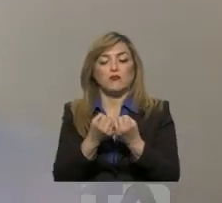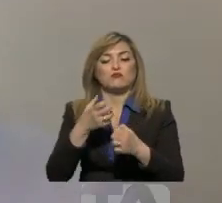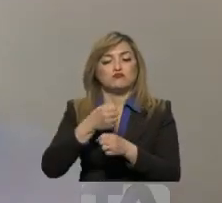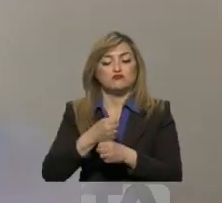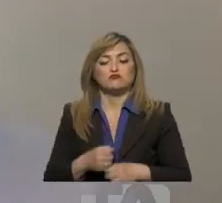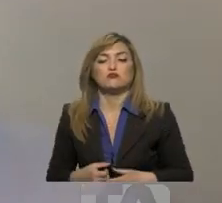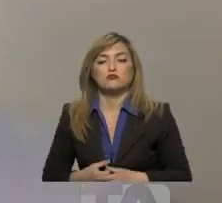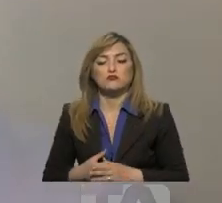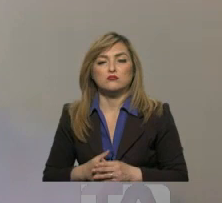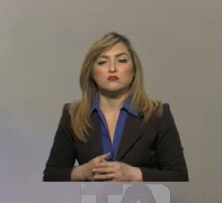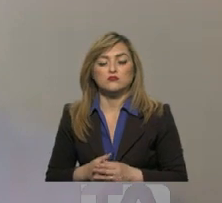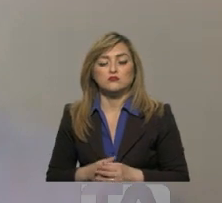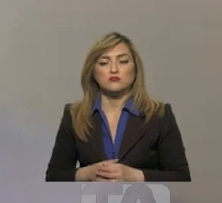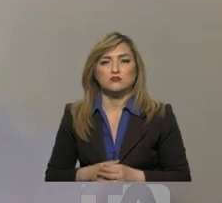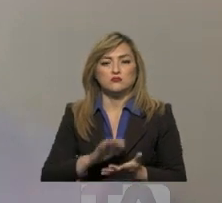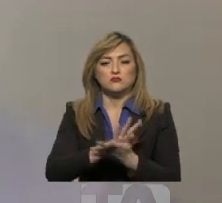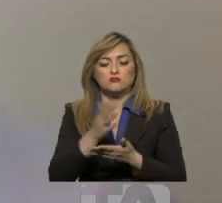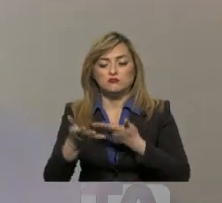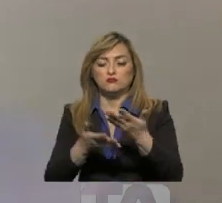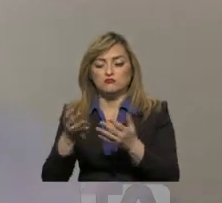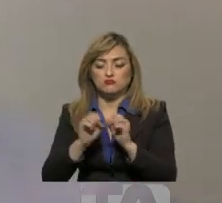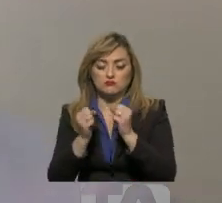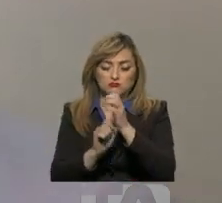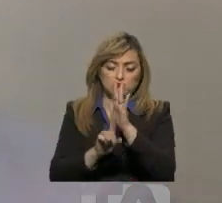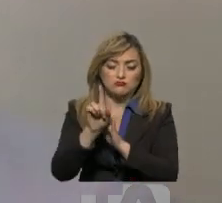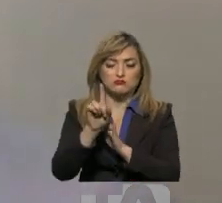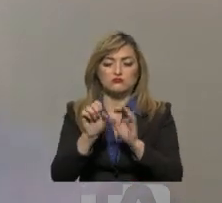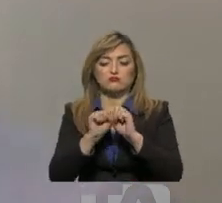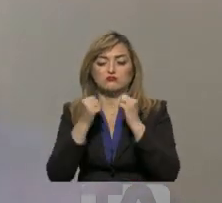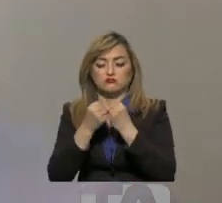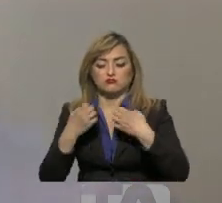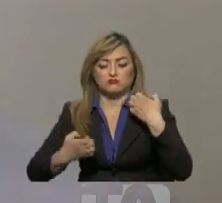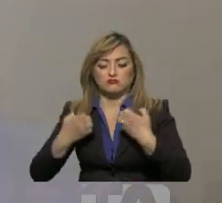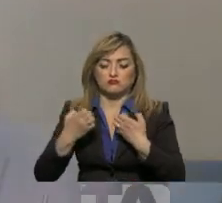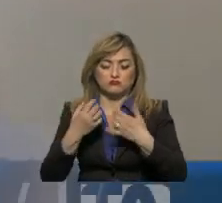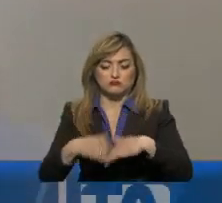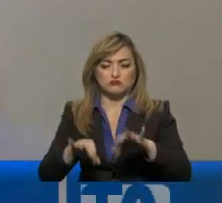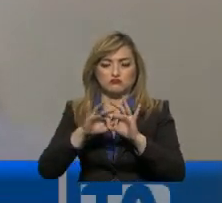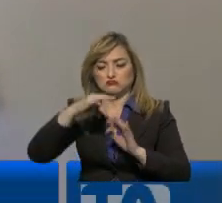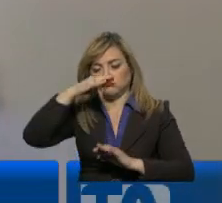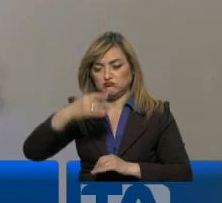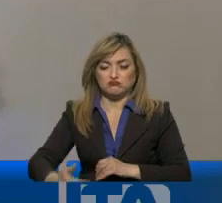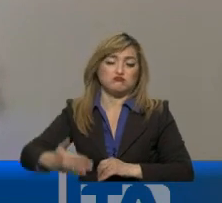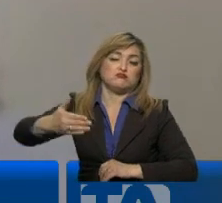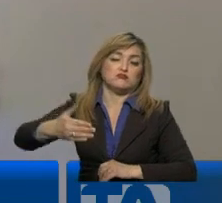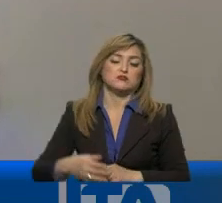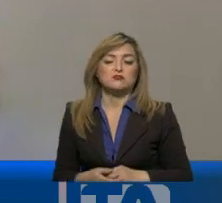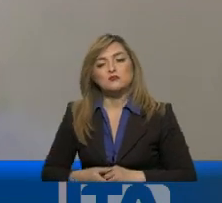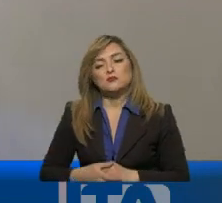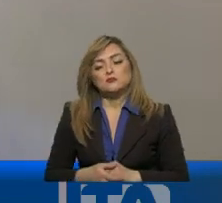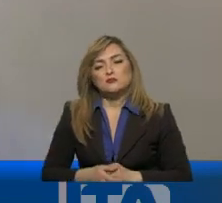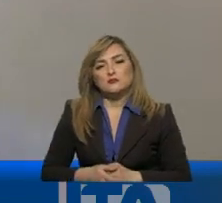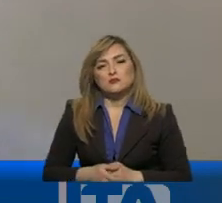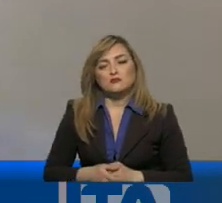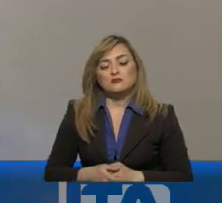fuente importantísima de socialización en su desarrollo socioemocional, que es tan importante en la primera infancia, sino también es una fuente